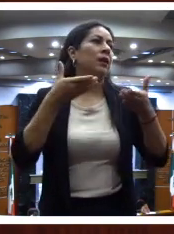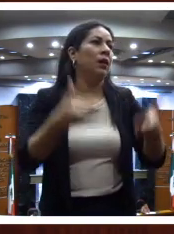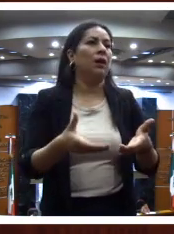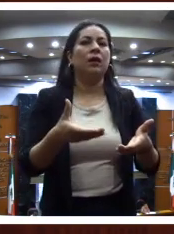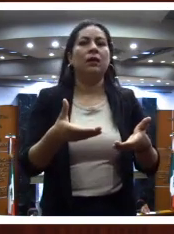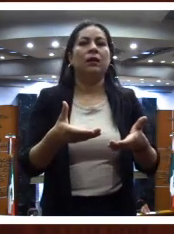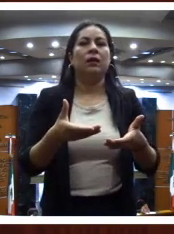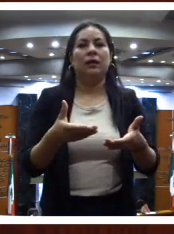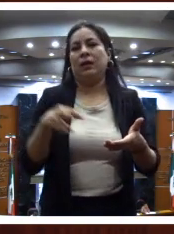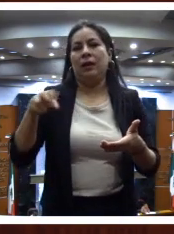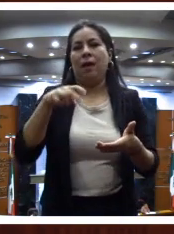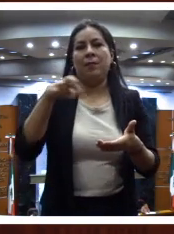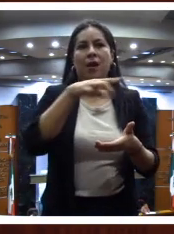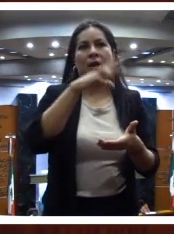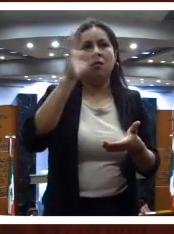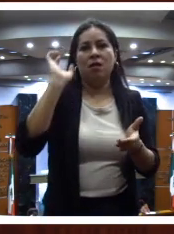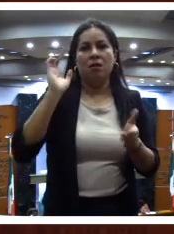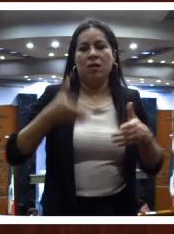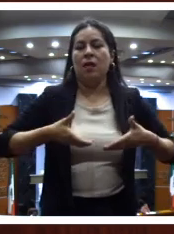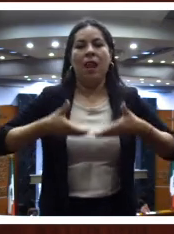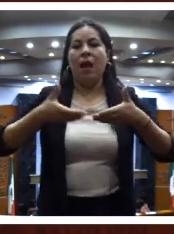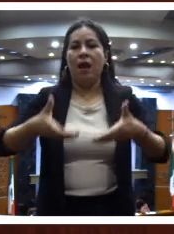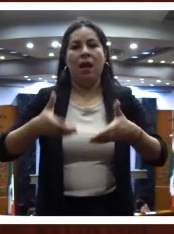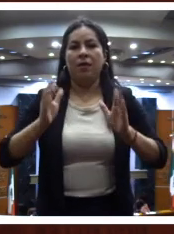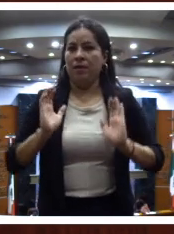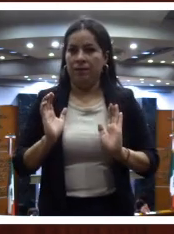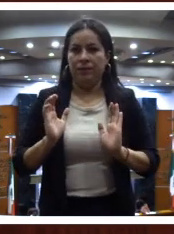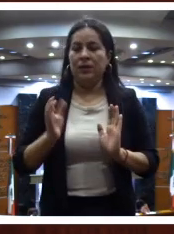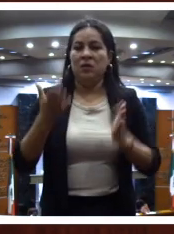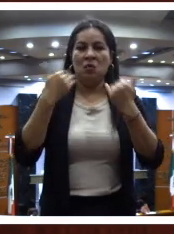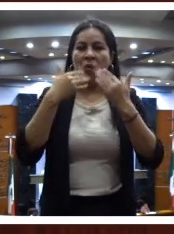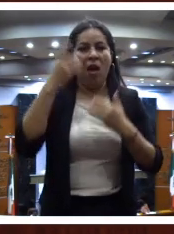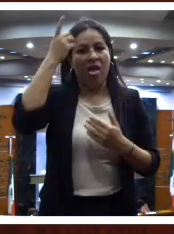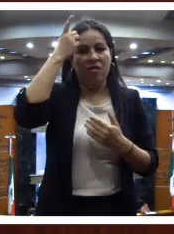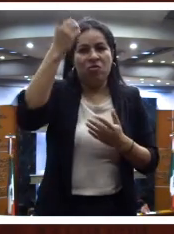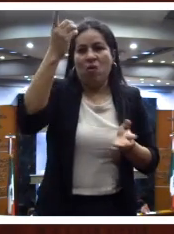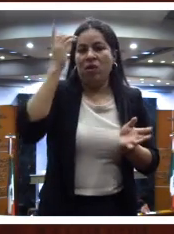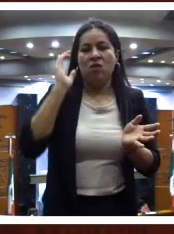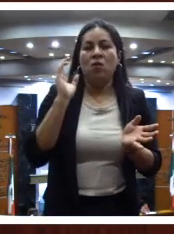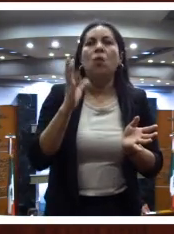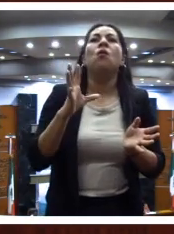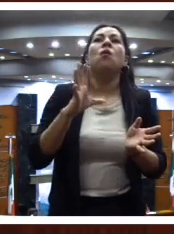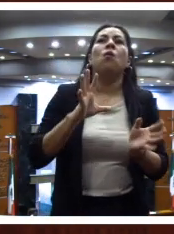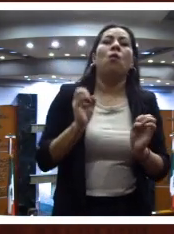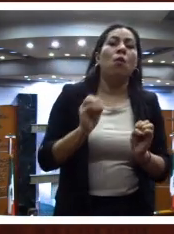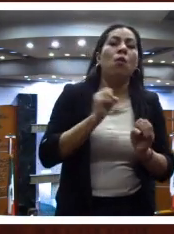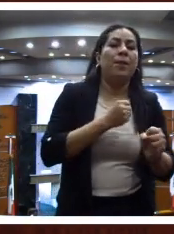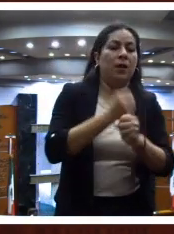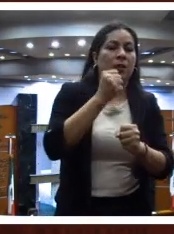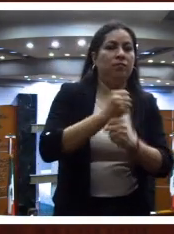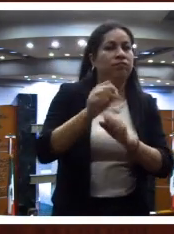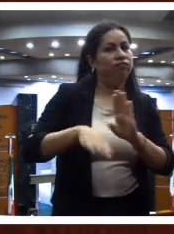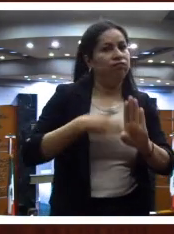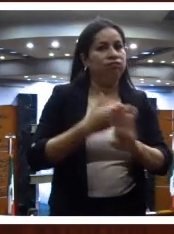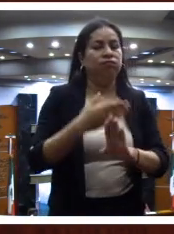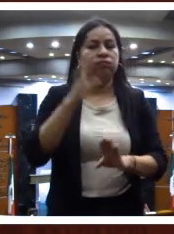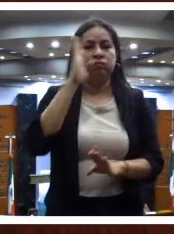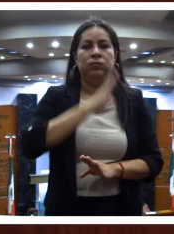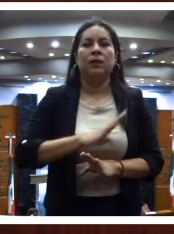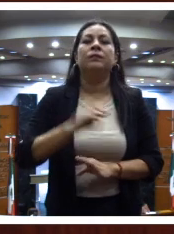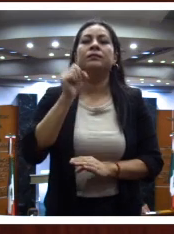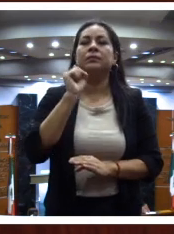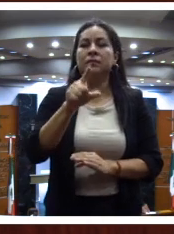que deambulen por la por la vía pública sin dueño o que manifiesten agresividad